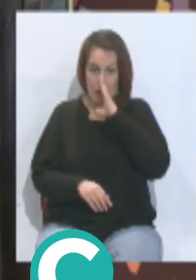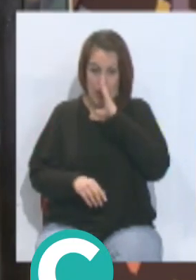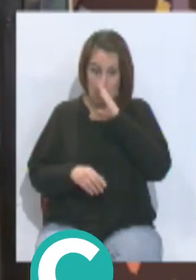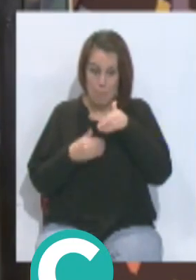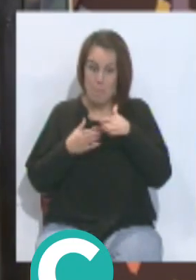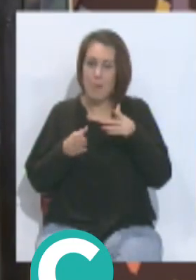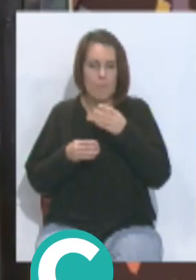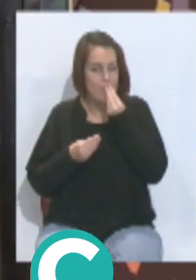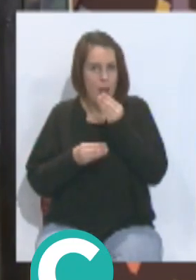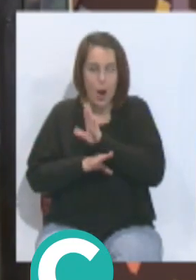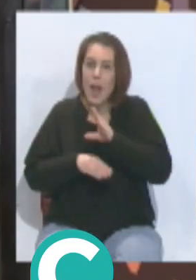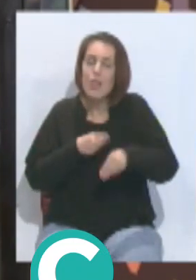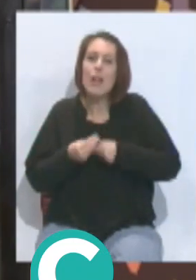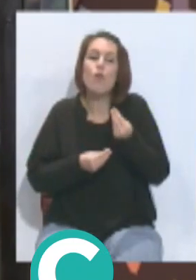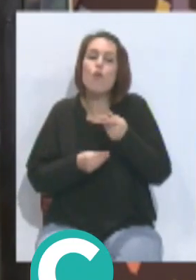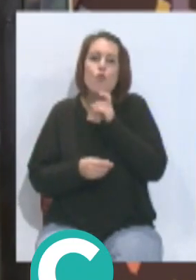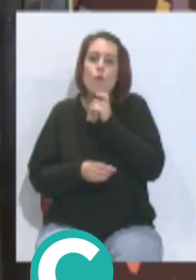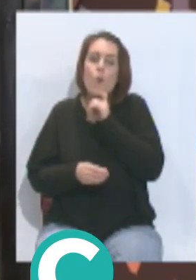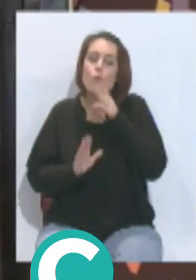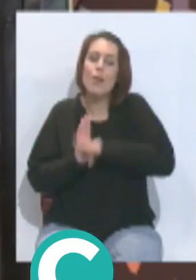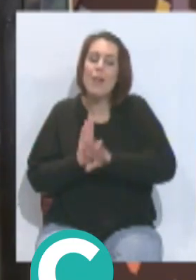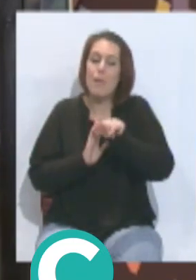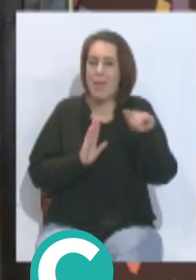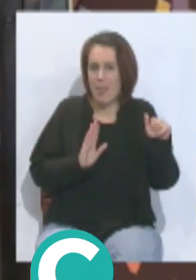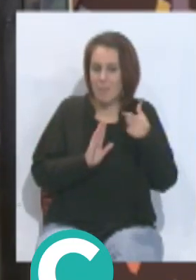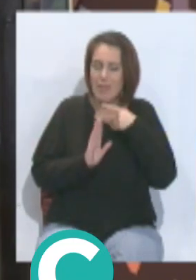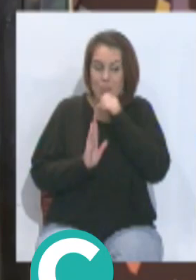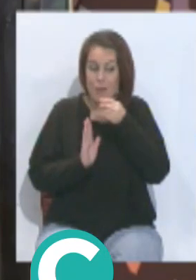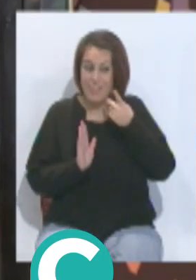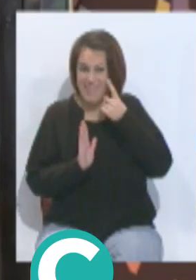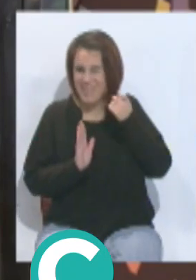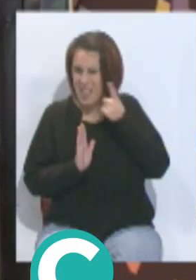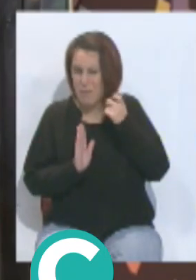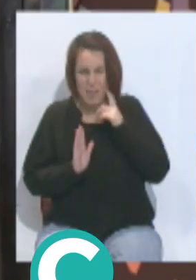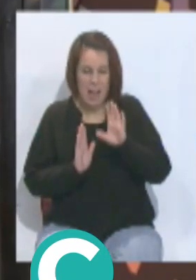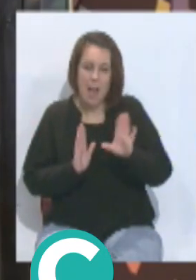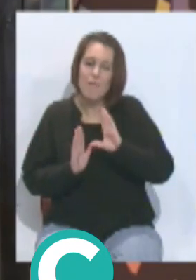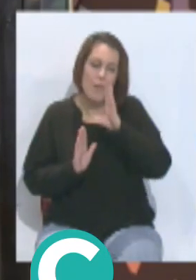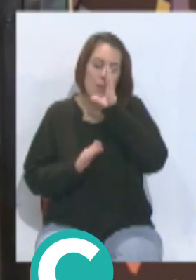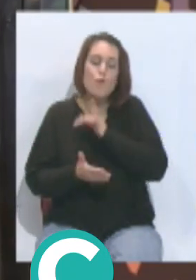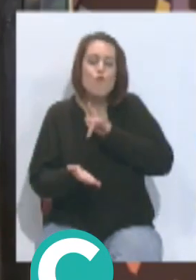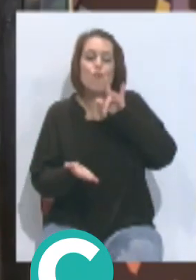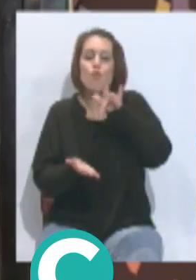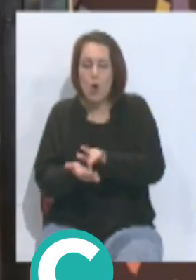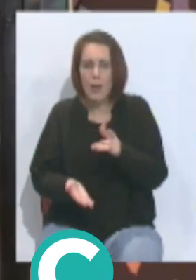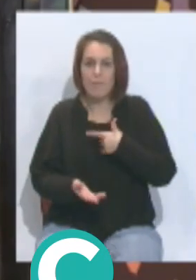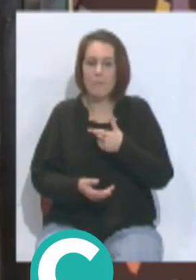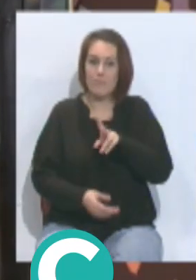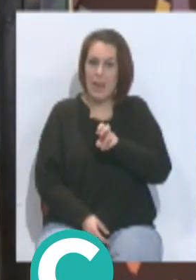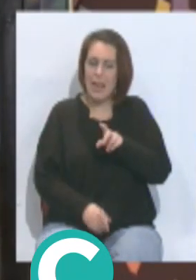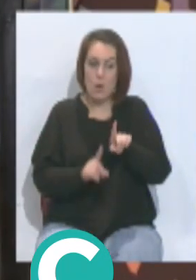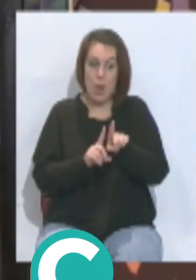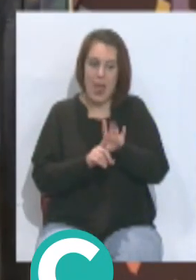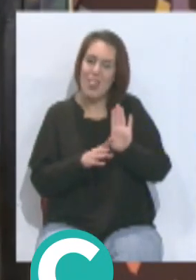qué mejor que hacerlo despidiendo este programa con esta copla, esa mítica Llegó Febrero, que nos sirve hoy